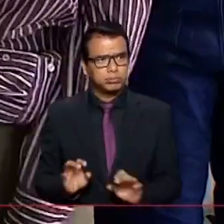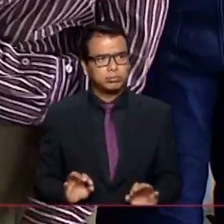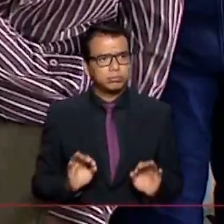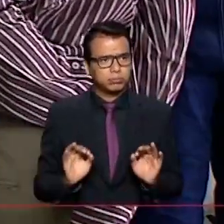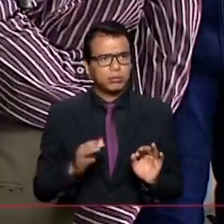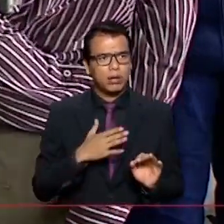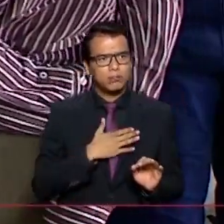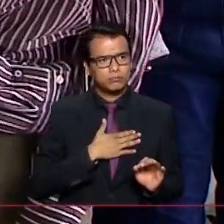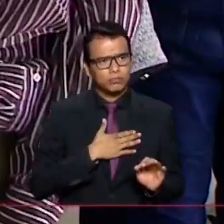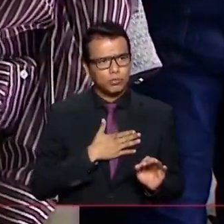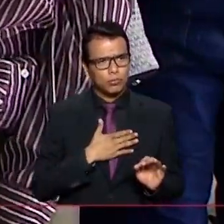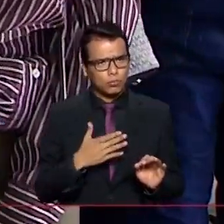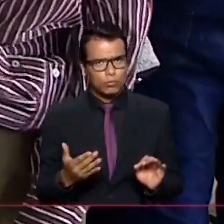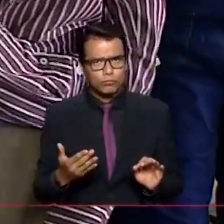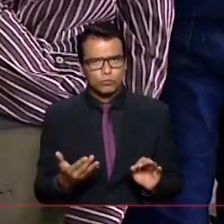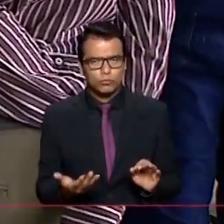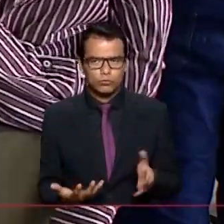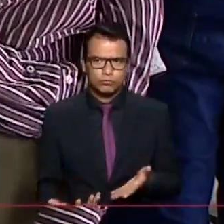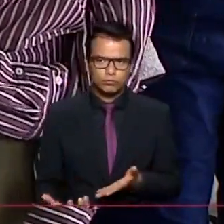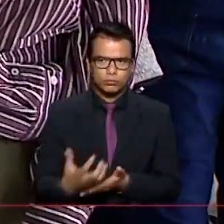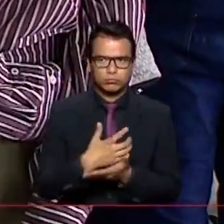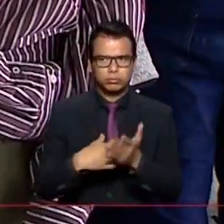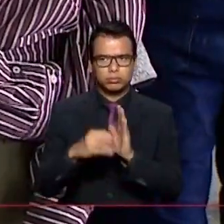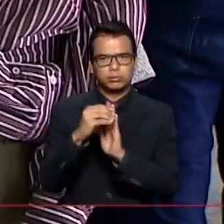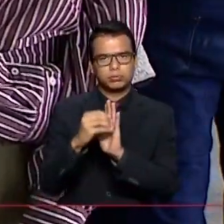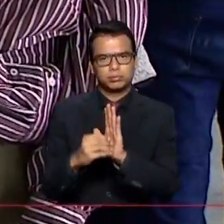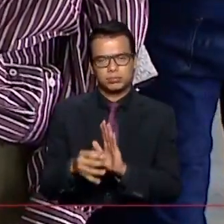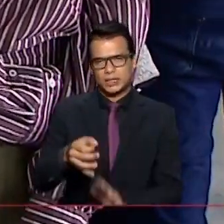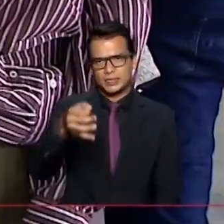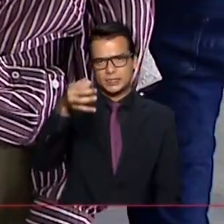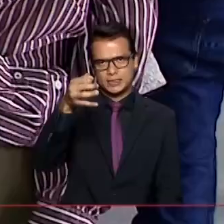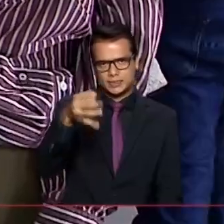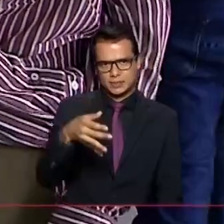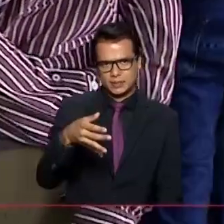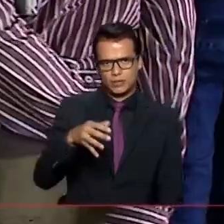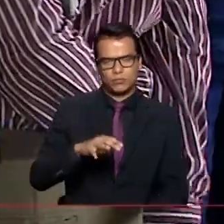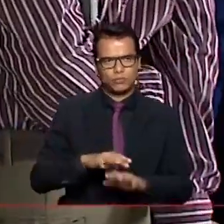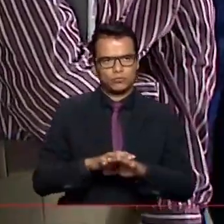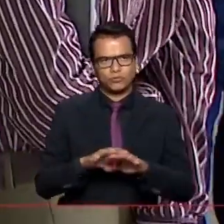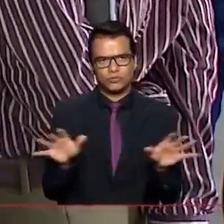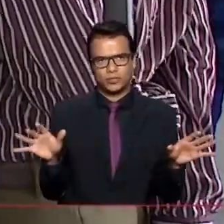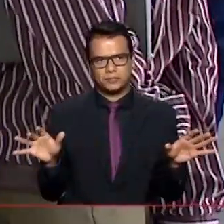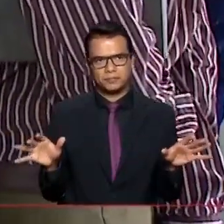sector empresarial en caso de que sean elegidos el próximo alcalde o alcaldesa de